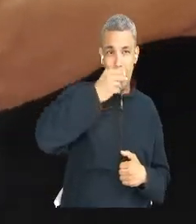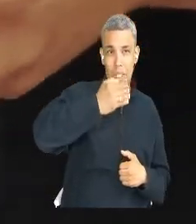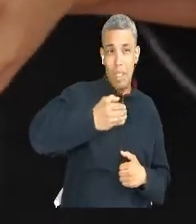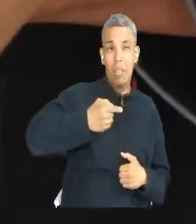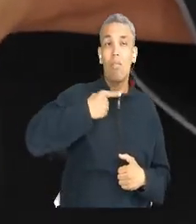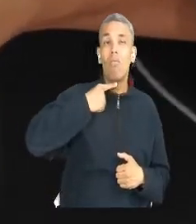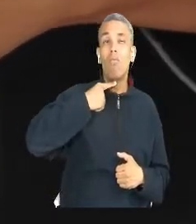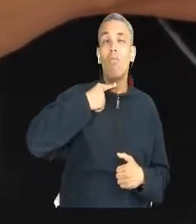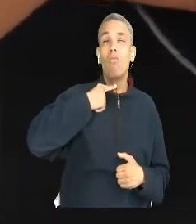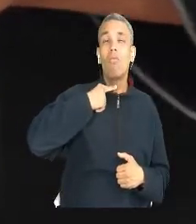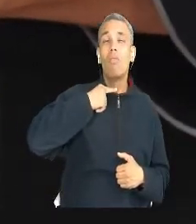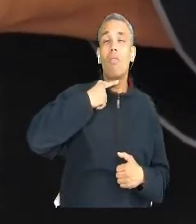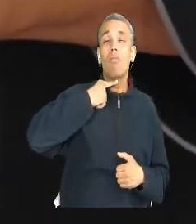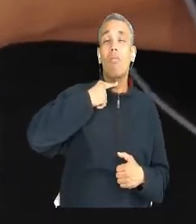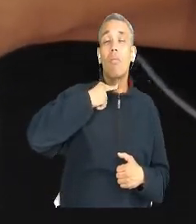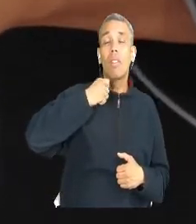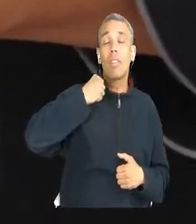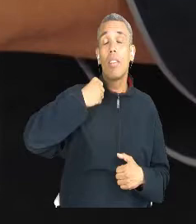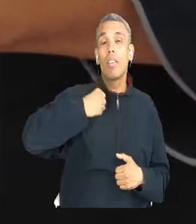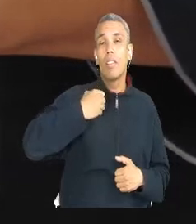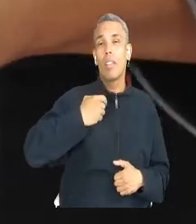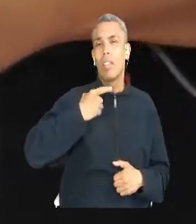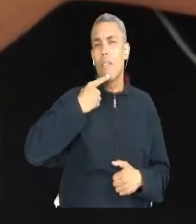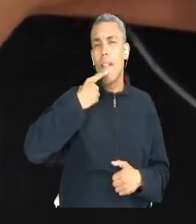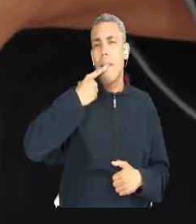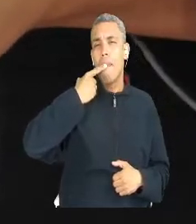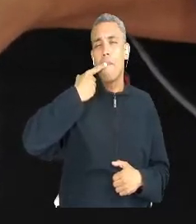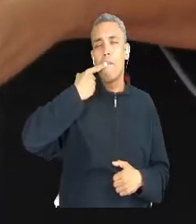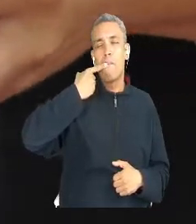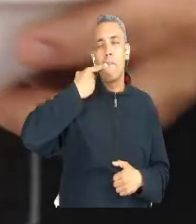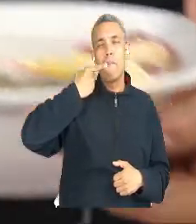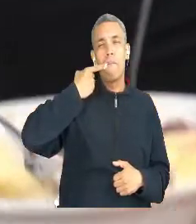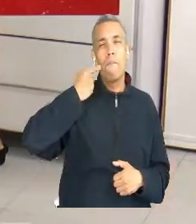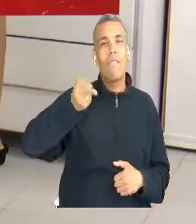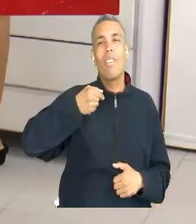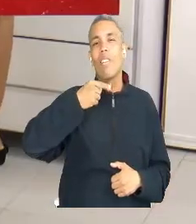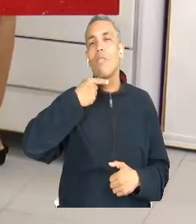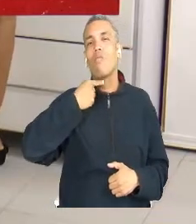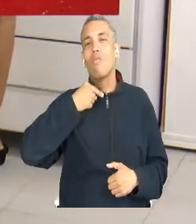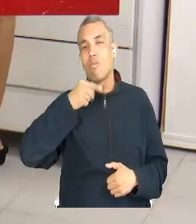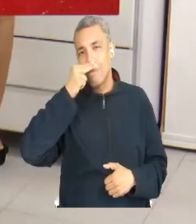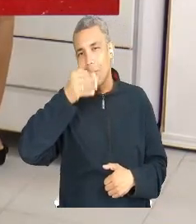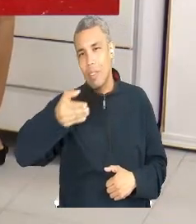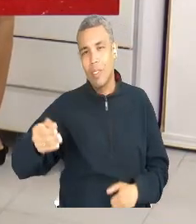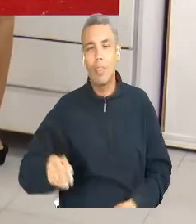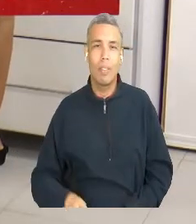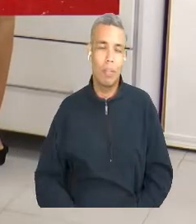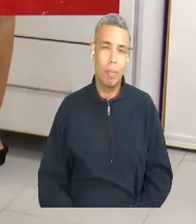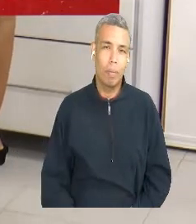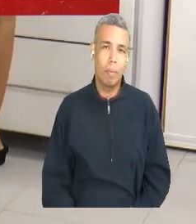Sí, y a mí también. Yo no soy niña, pero a mí también. Que quede aderezado. Y bueno, mientras tanto, vámonos a una